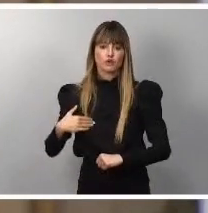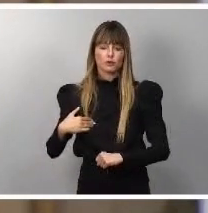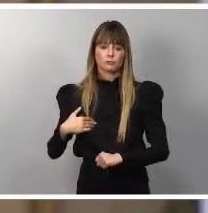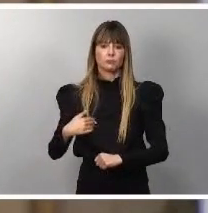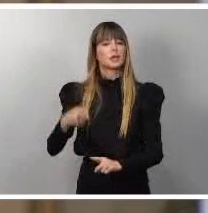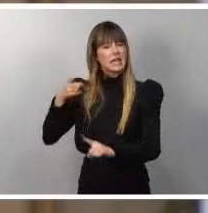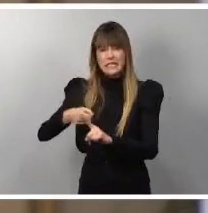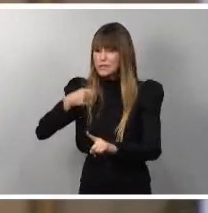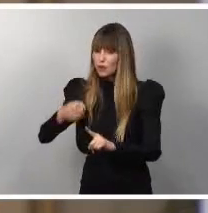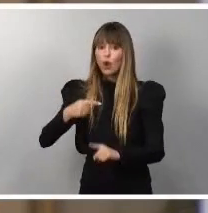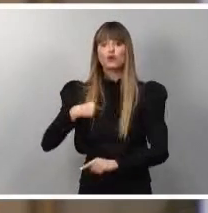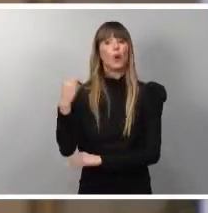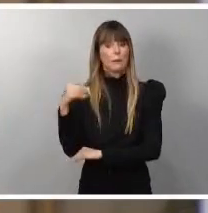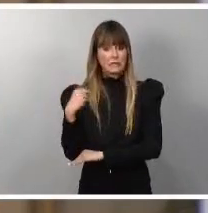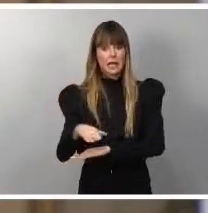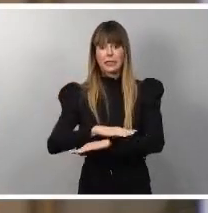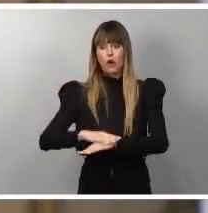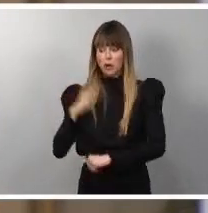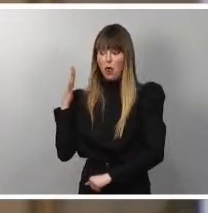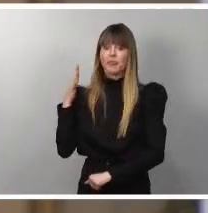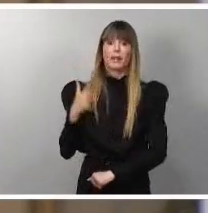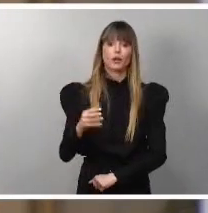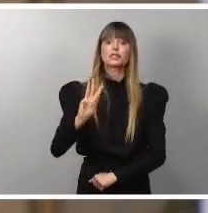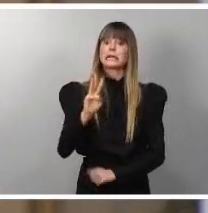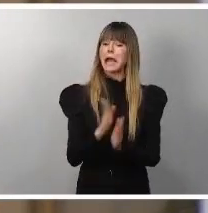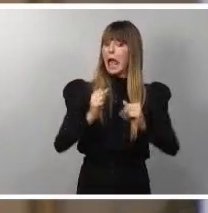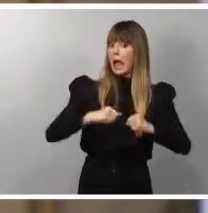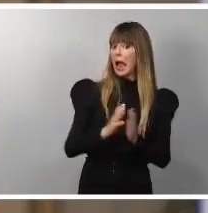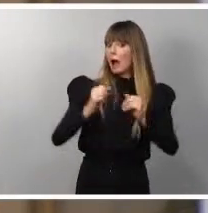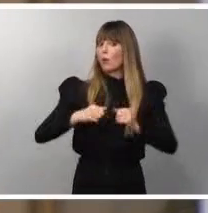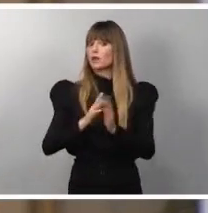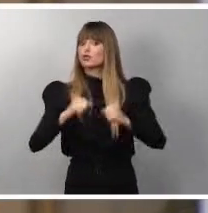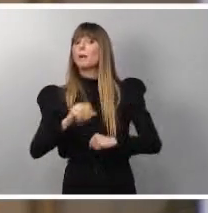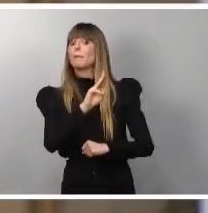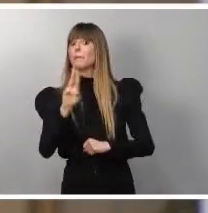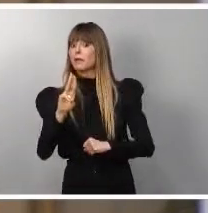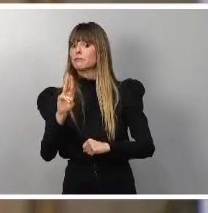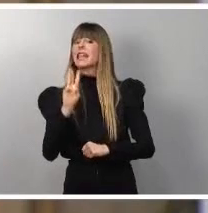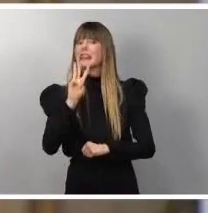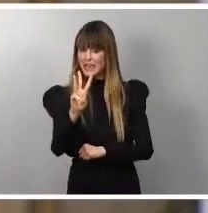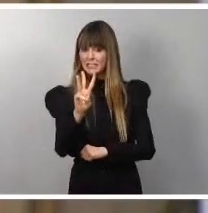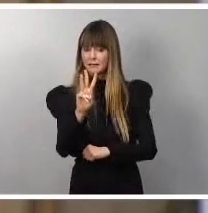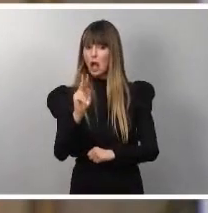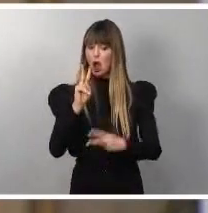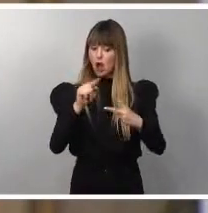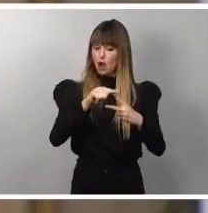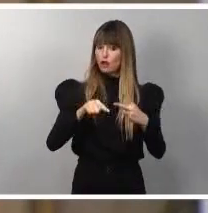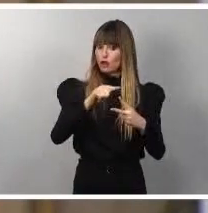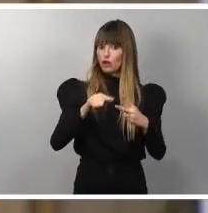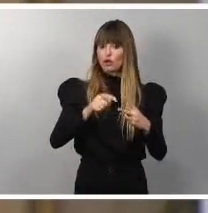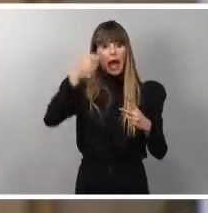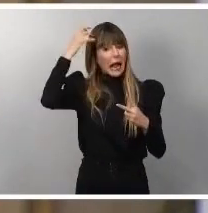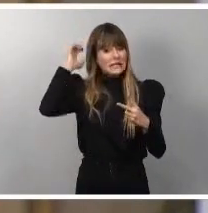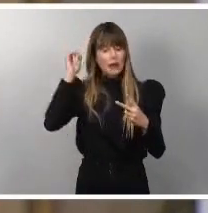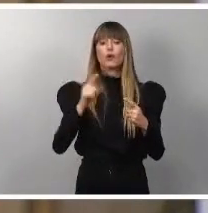Insisto, yo como presidente del Gobierno en estos 5 años he llegado a 3 acuerdos con el Partido Popular. 3. 2 con el señor Casado, 1 con